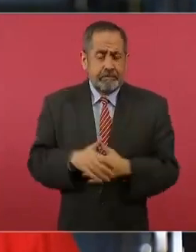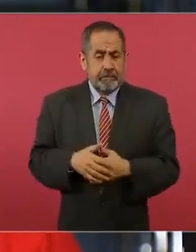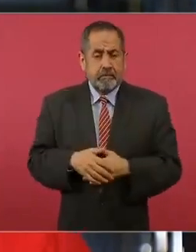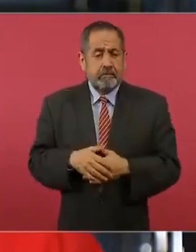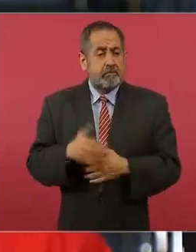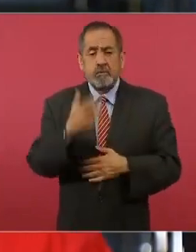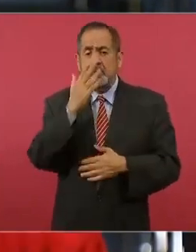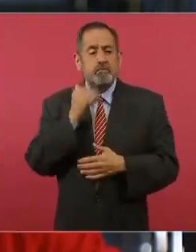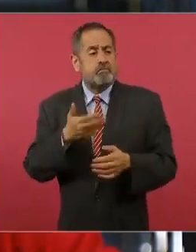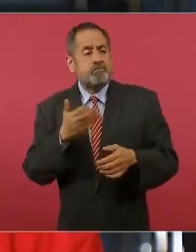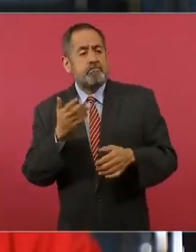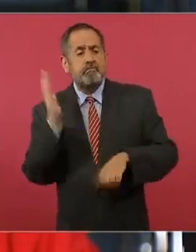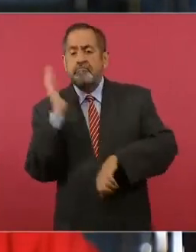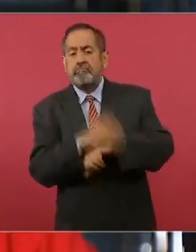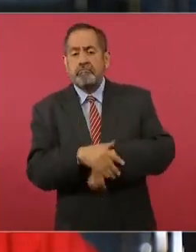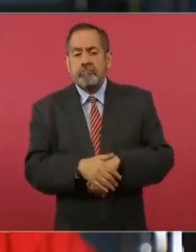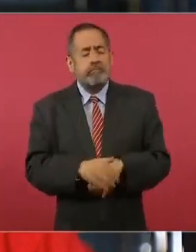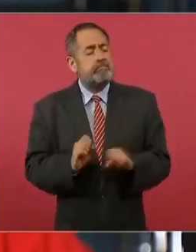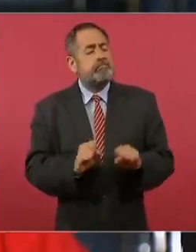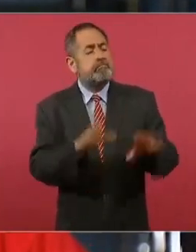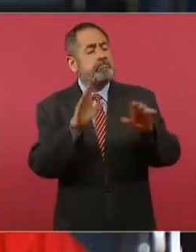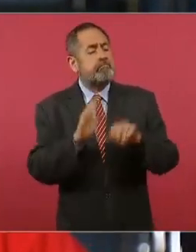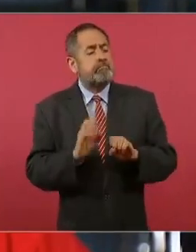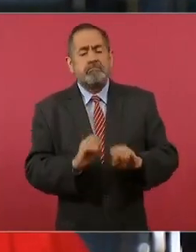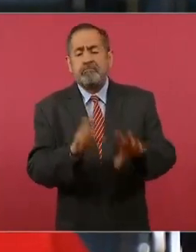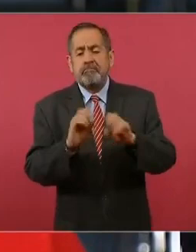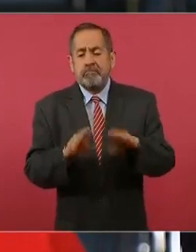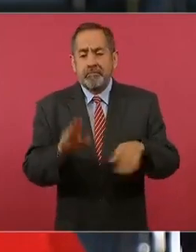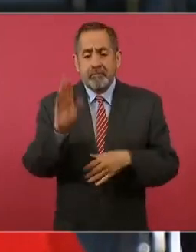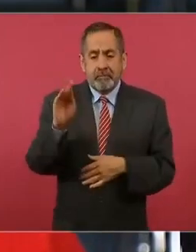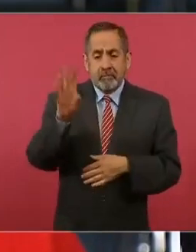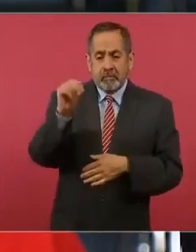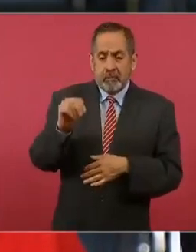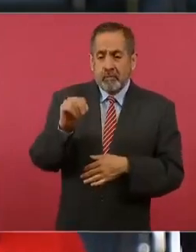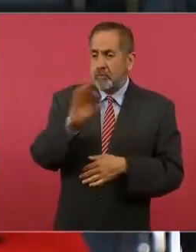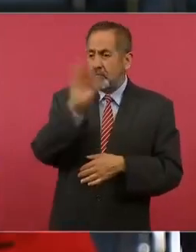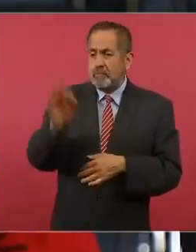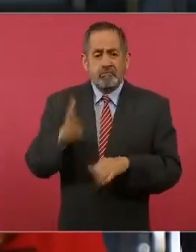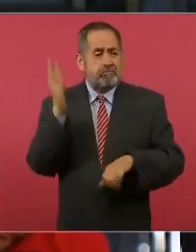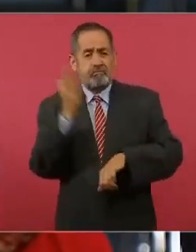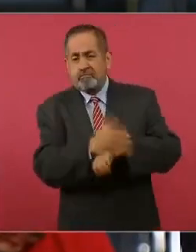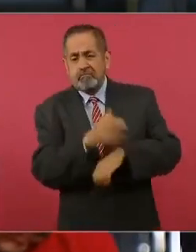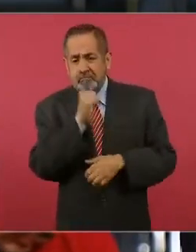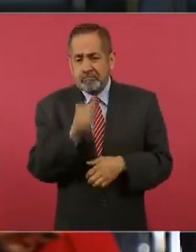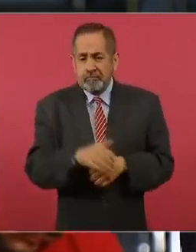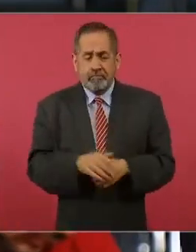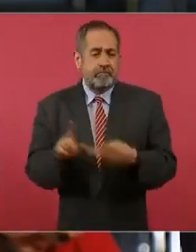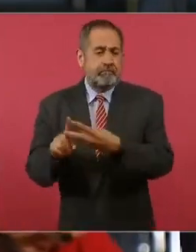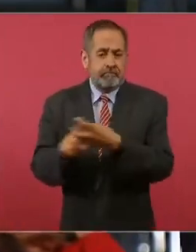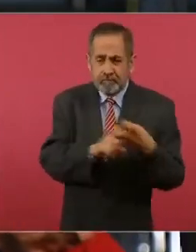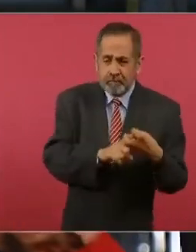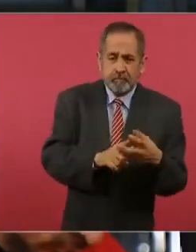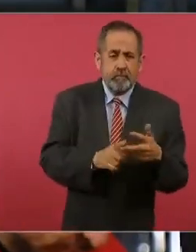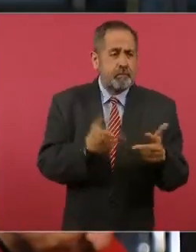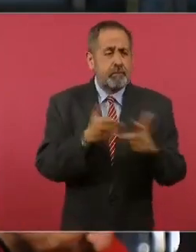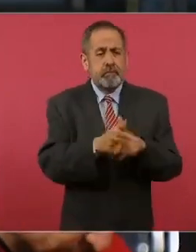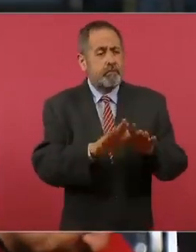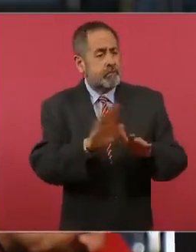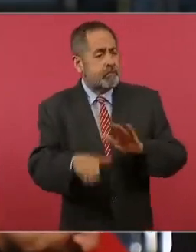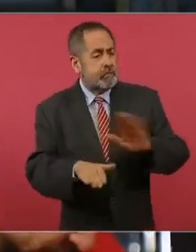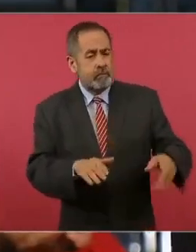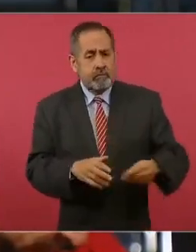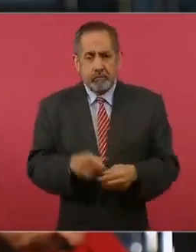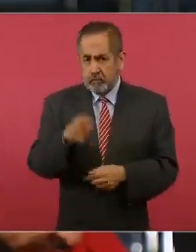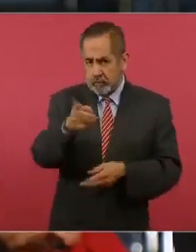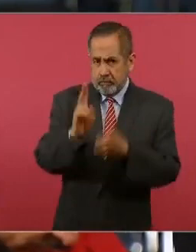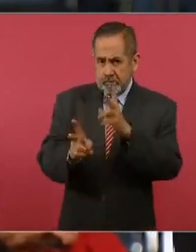impunidad también en el estado, donde la impunidad supera el 99%, tanto en homicidios como en desapariciones. Me gustaría preguntarle si usted ya